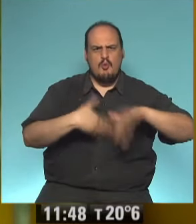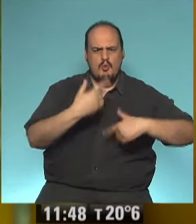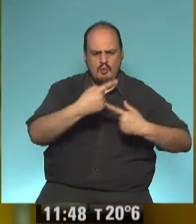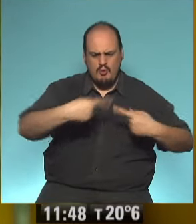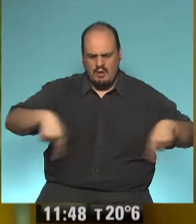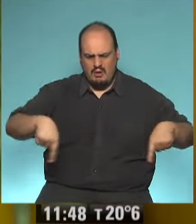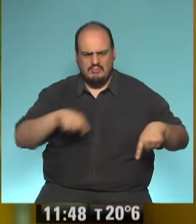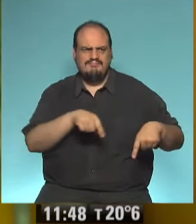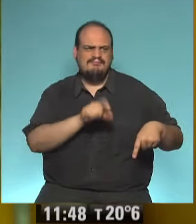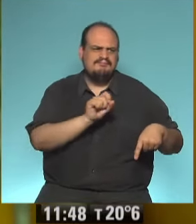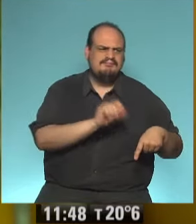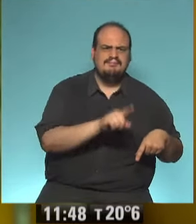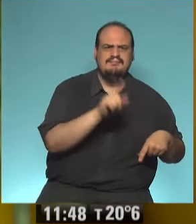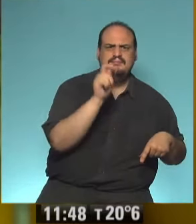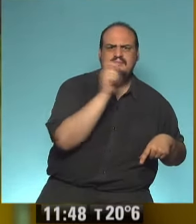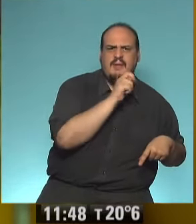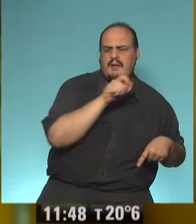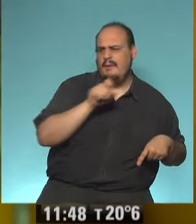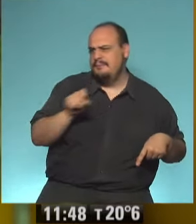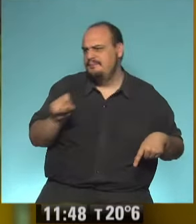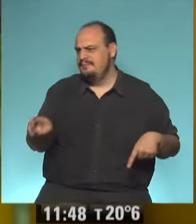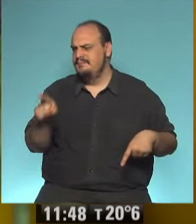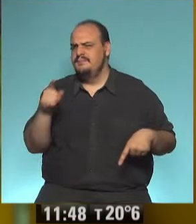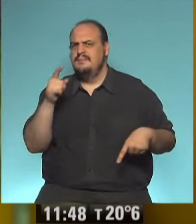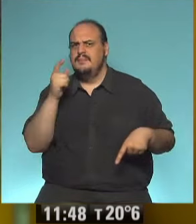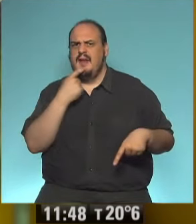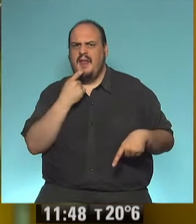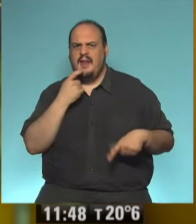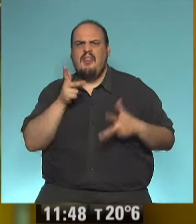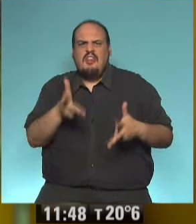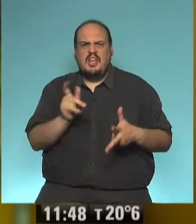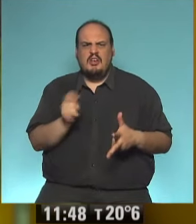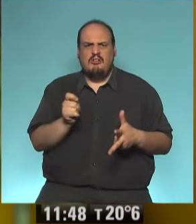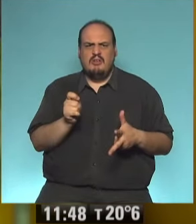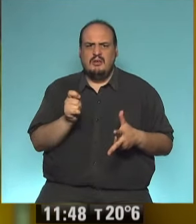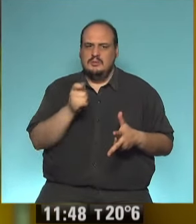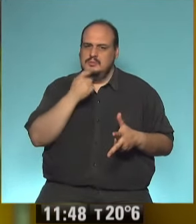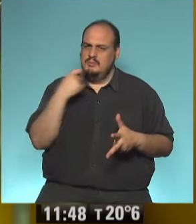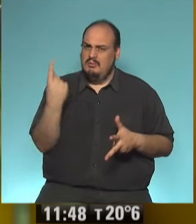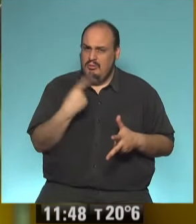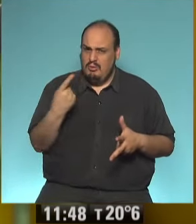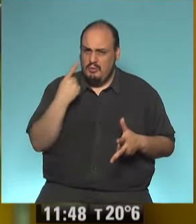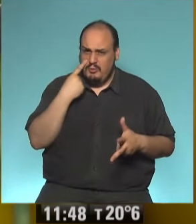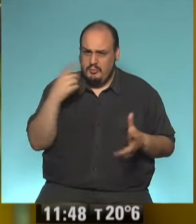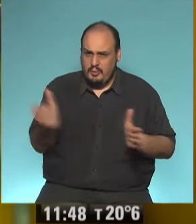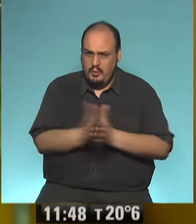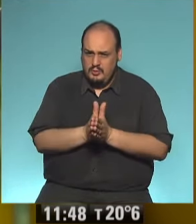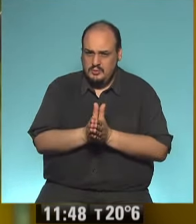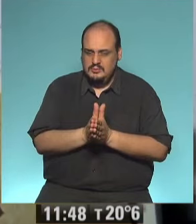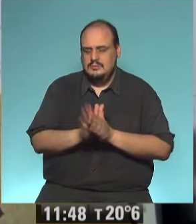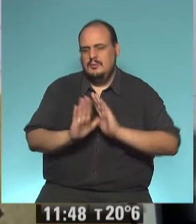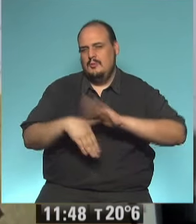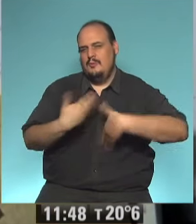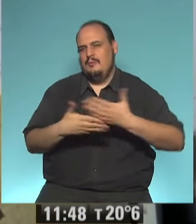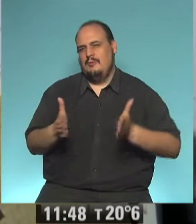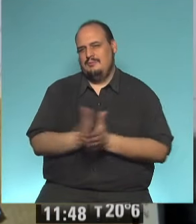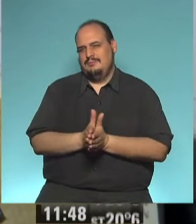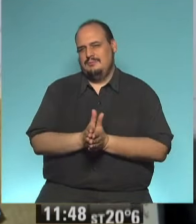nene o nena? Si vamos a vivir juntes, juntes hay que